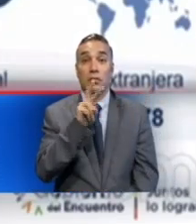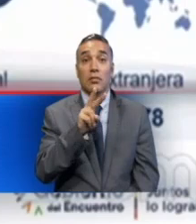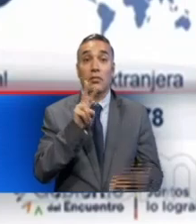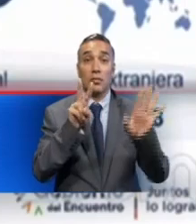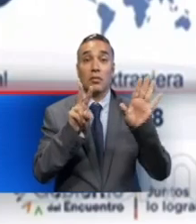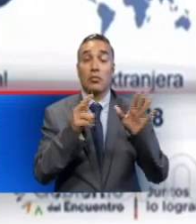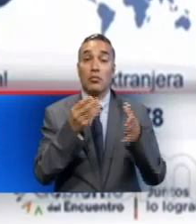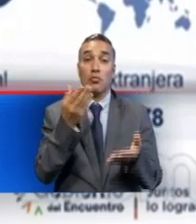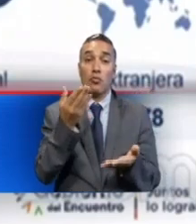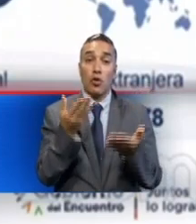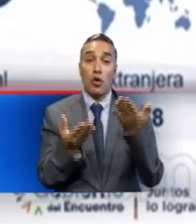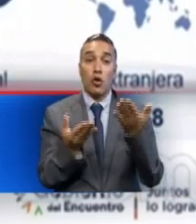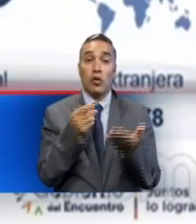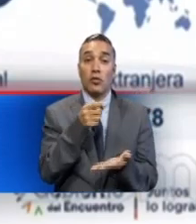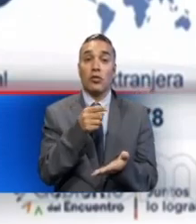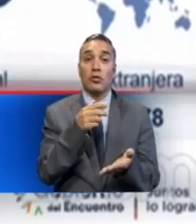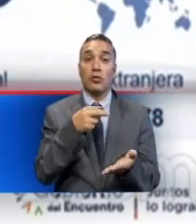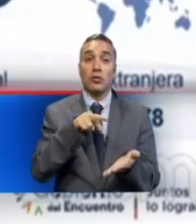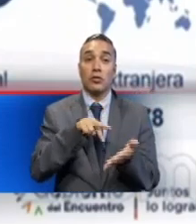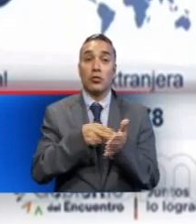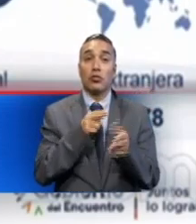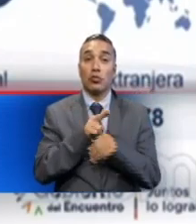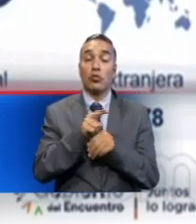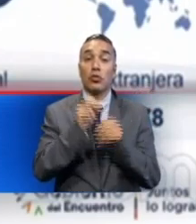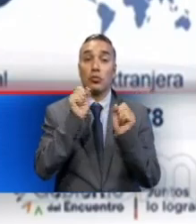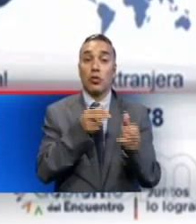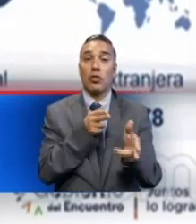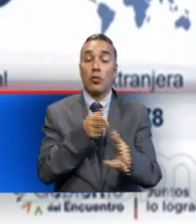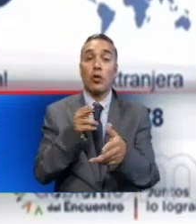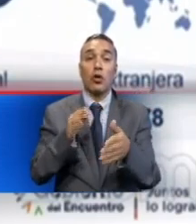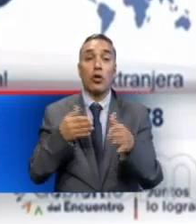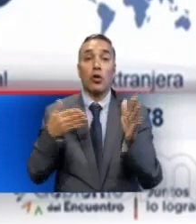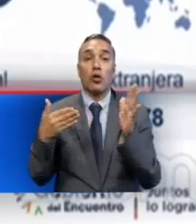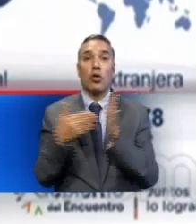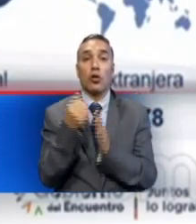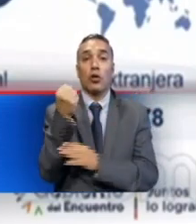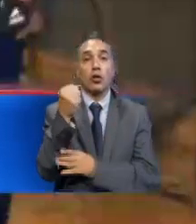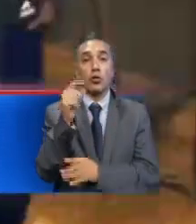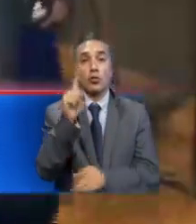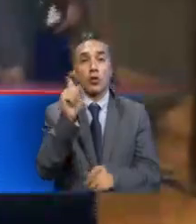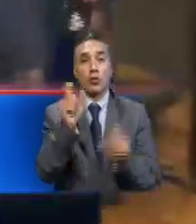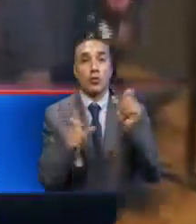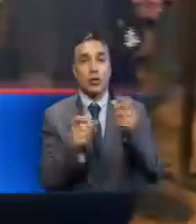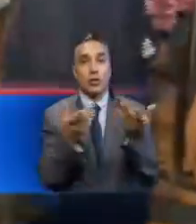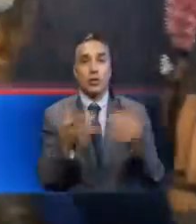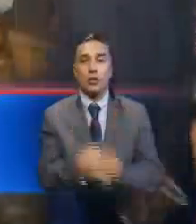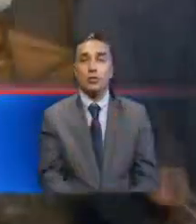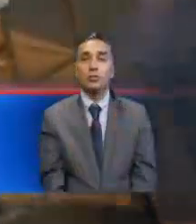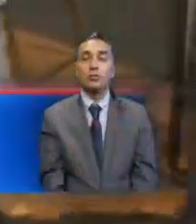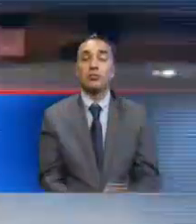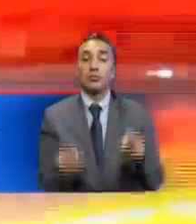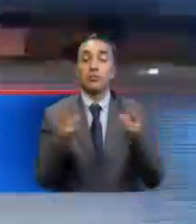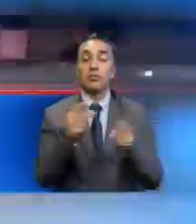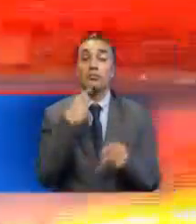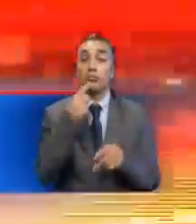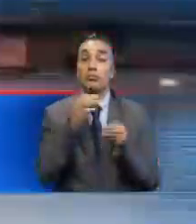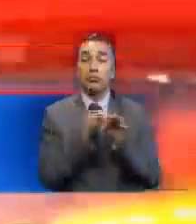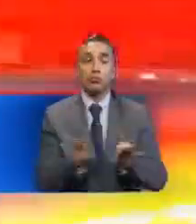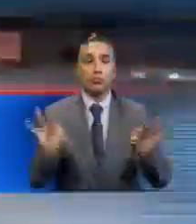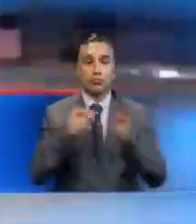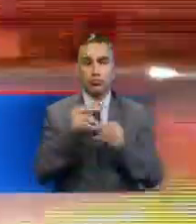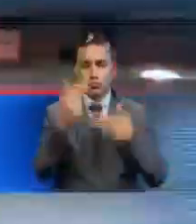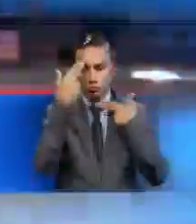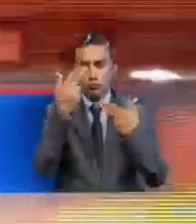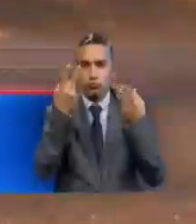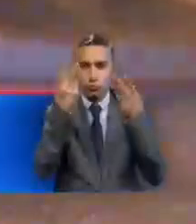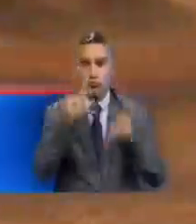7.527 posibilidades de haber sido utilizadas en contra de los derechos de una persona. Y finalmente dijo que es fundamental que las Fuerzas Armadas